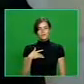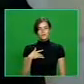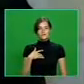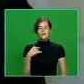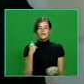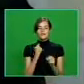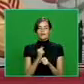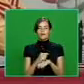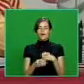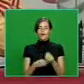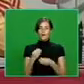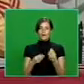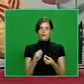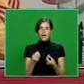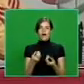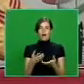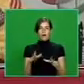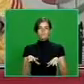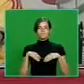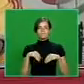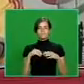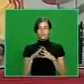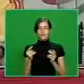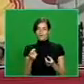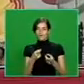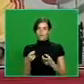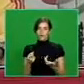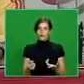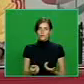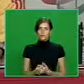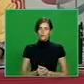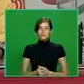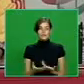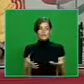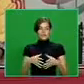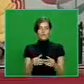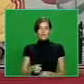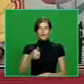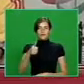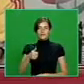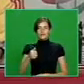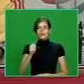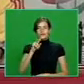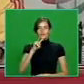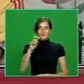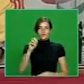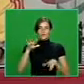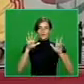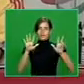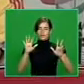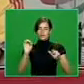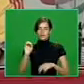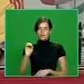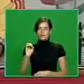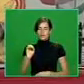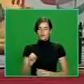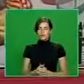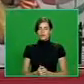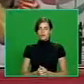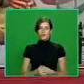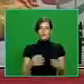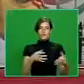el trabajo que está haciendo captó la esencia de lo que estamos buscando se ha reunido con más de 280